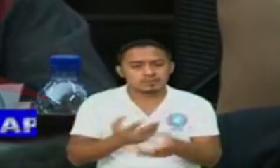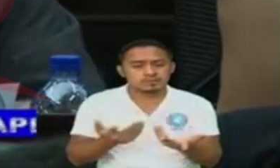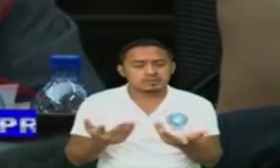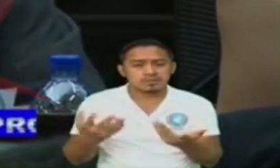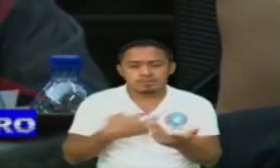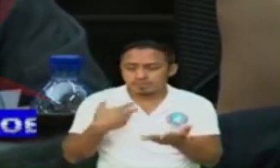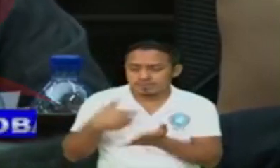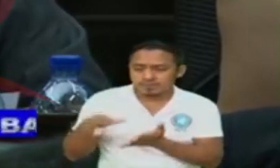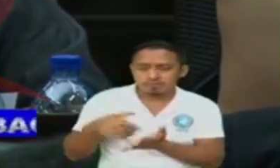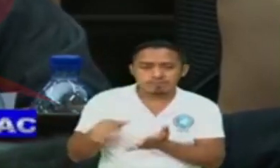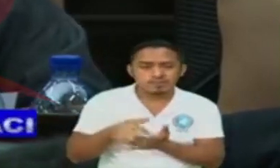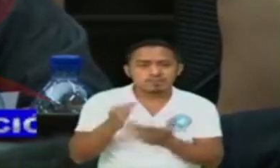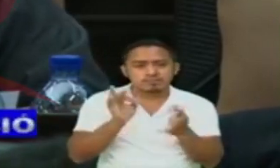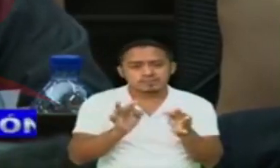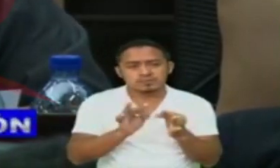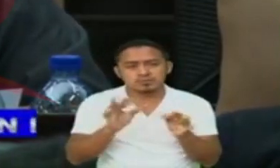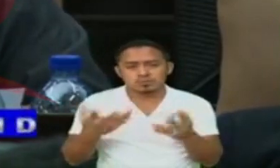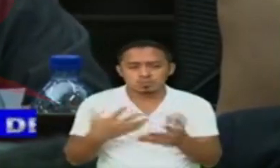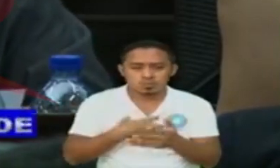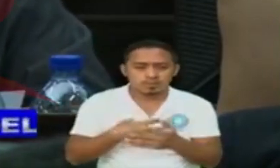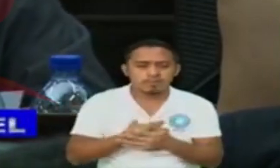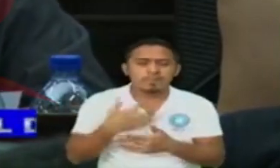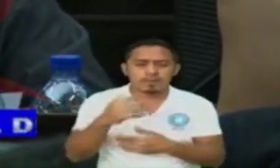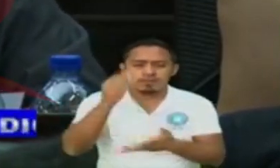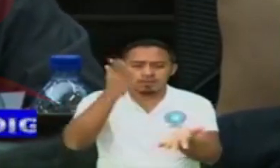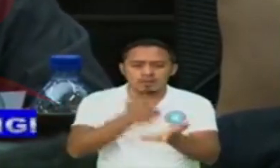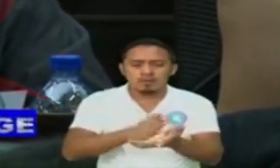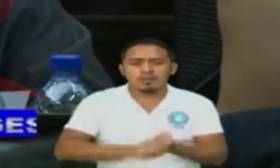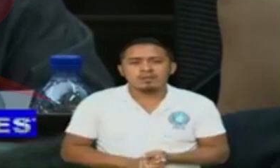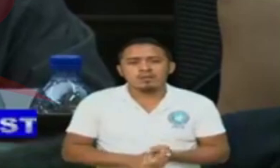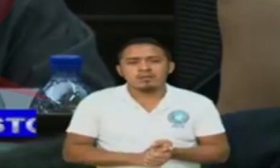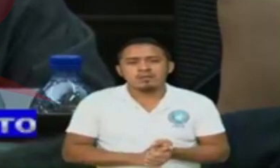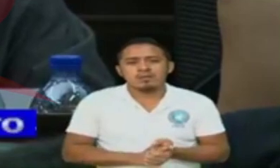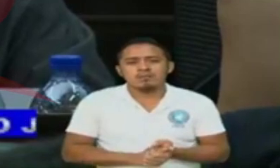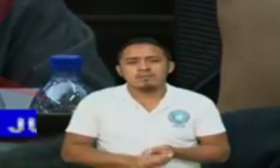que facilitan y cumplen con las funciones establecidas.